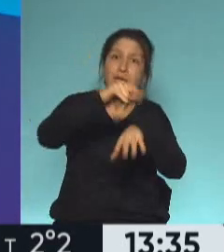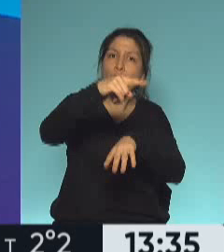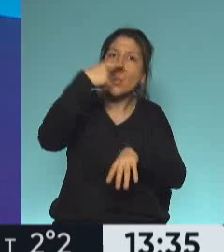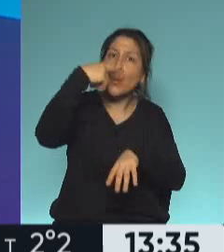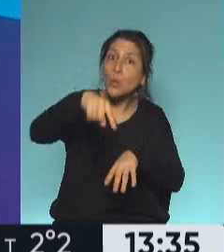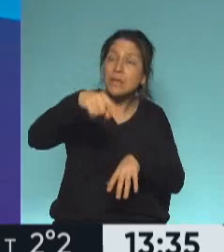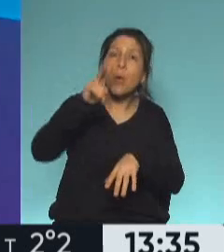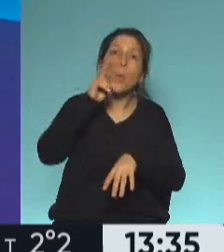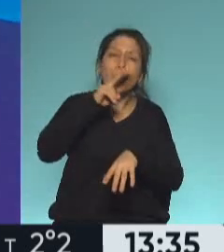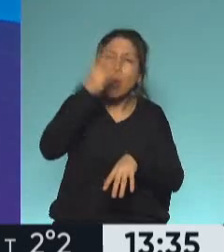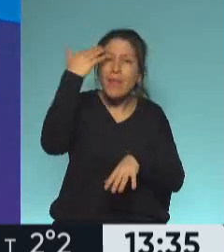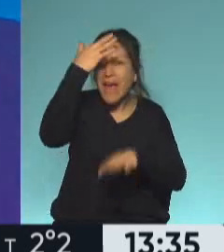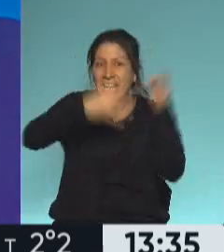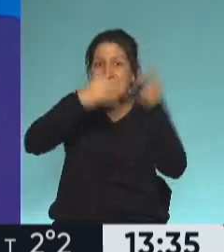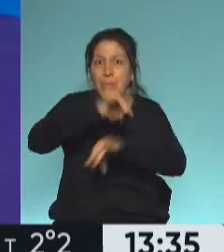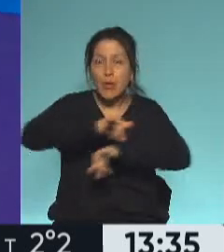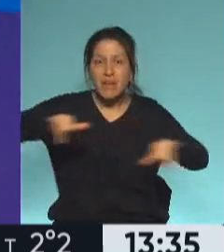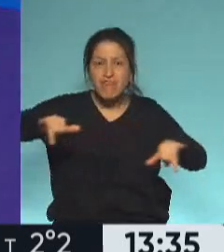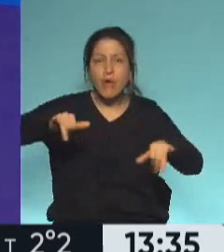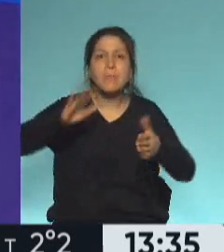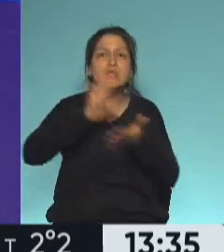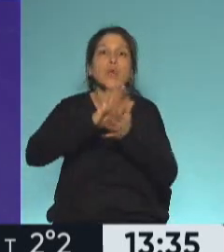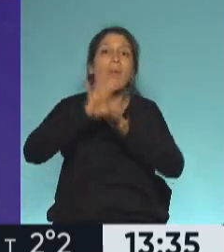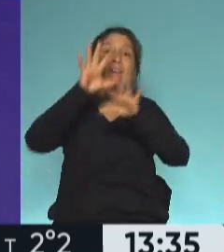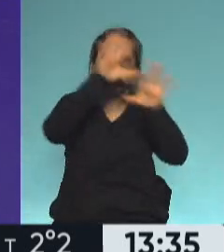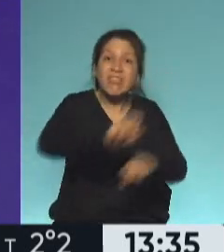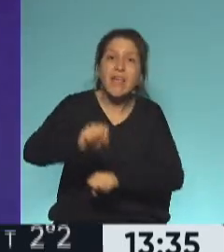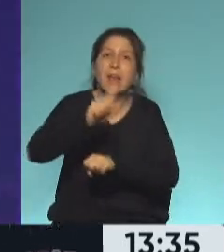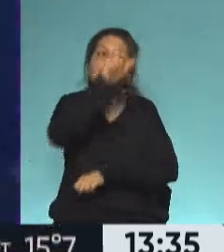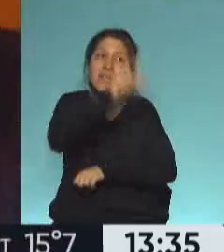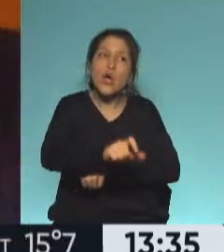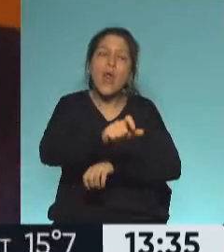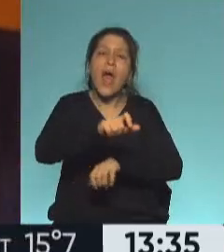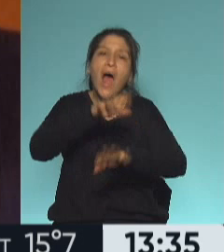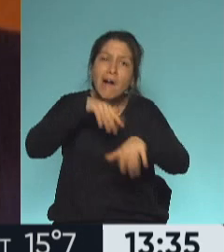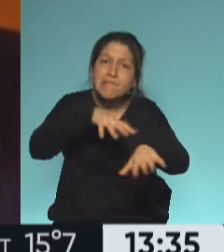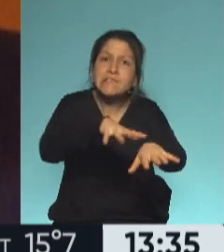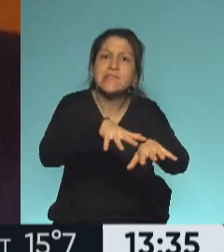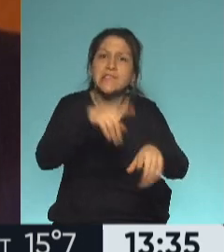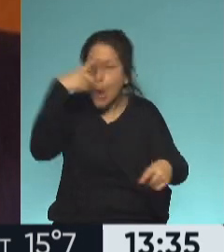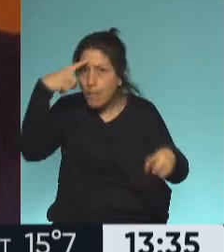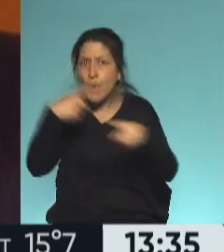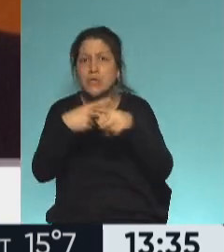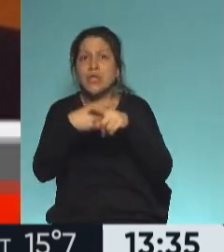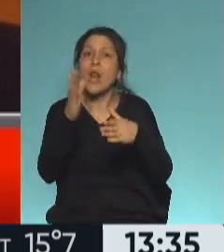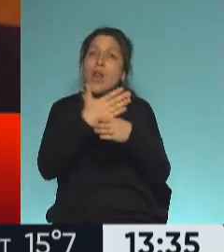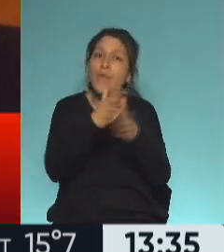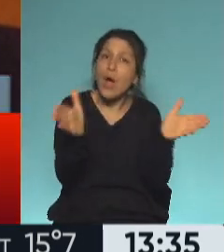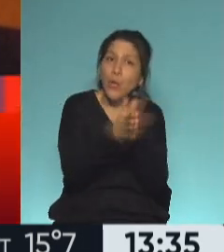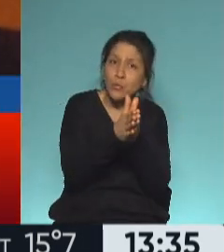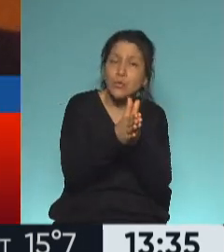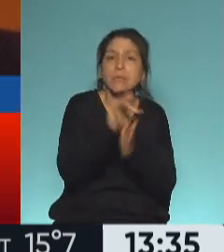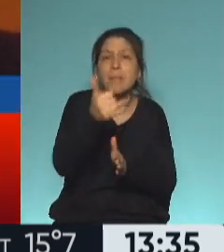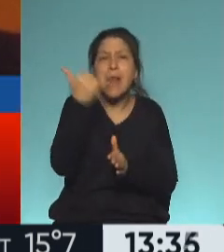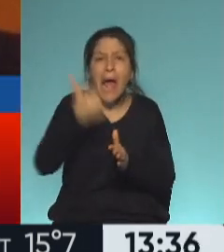que vimos, que lo analizamos recién en el informe, donde detienen a un activista opositor y a su novia. De hecho, hay